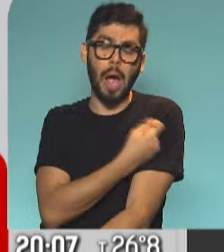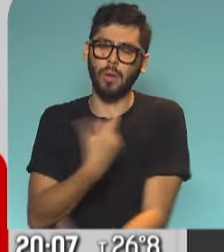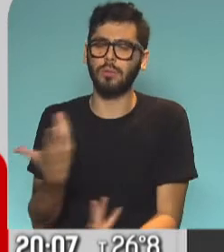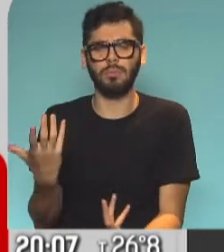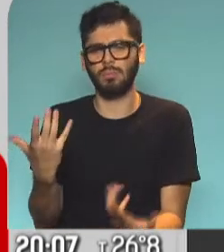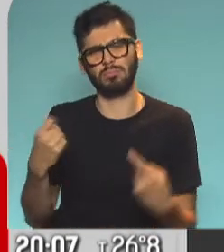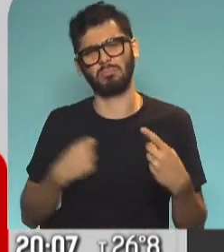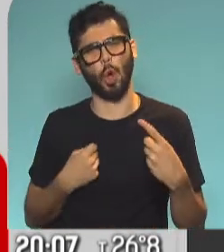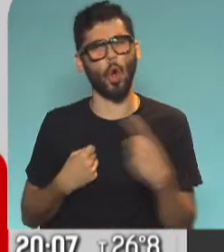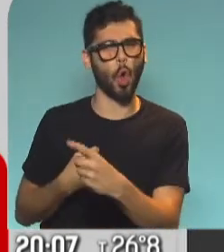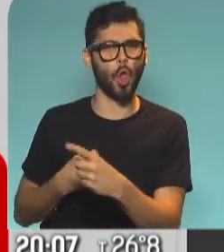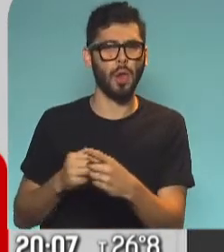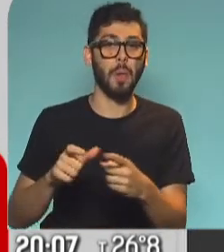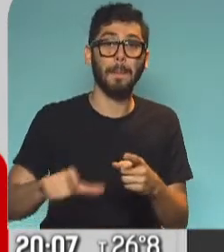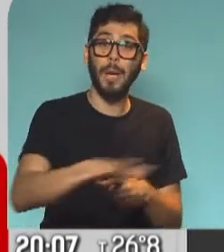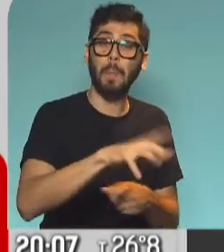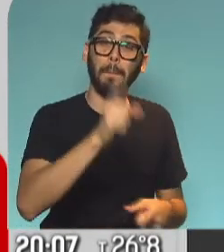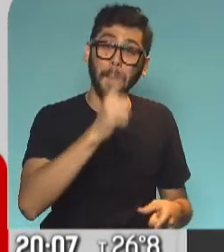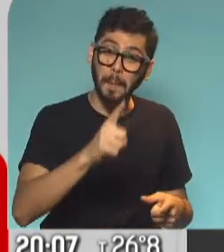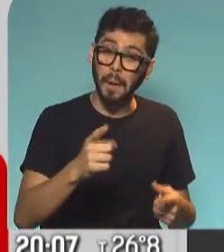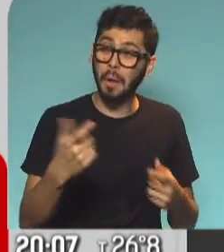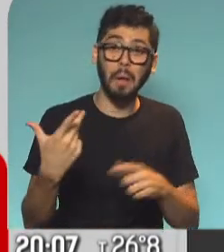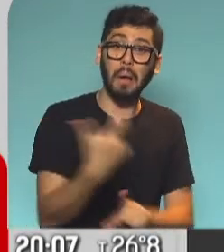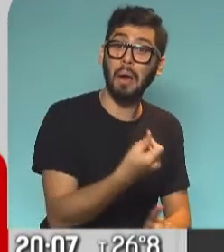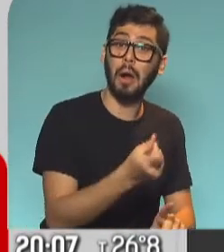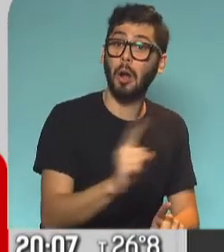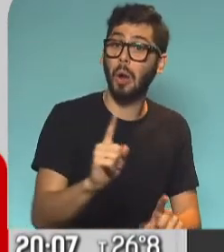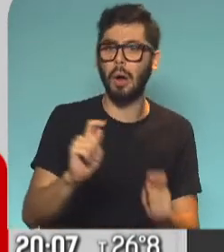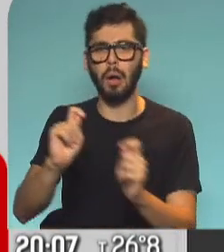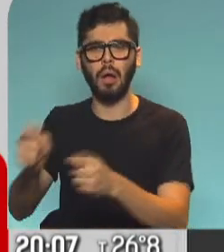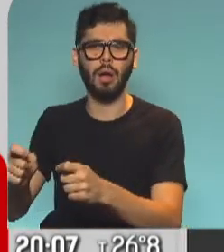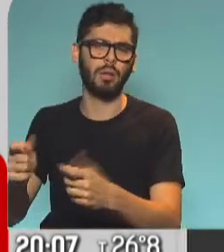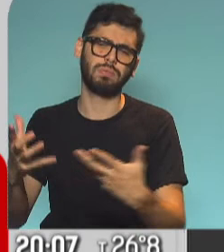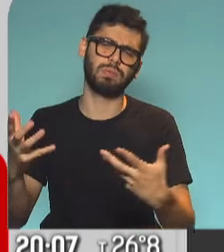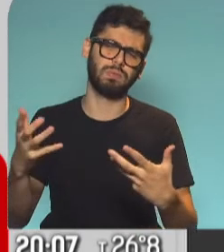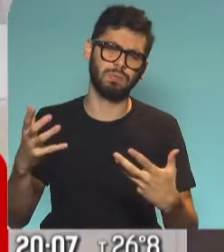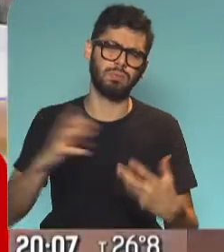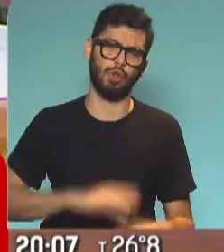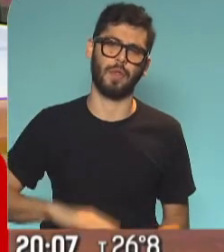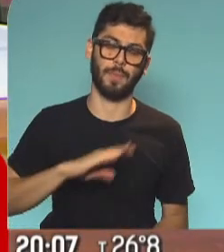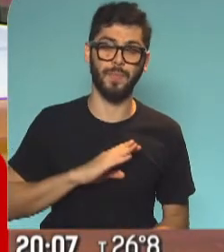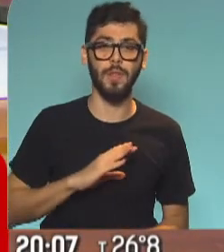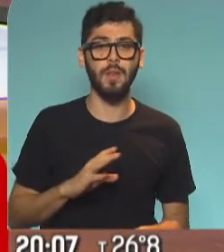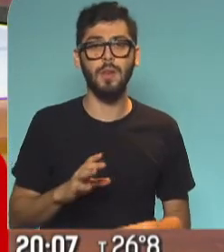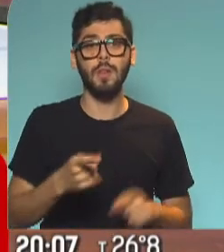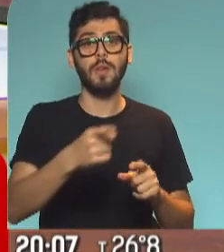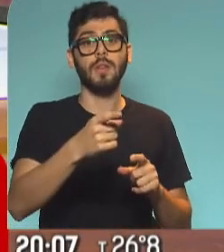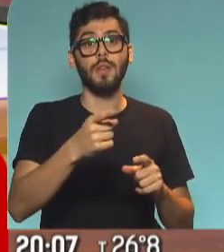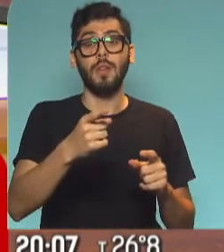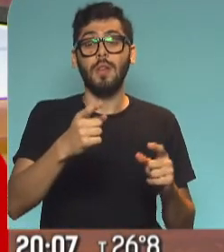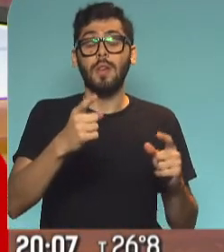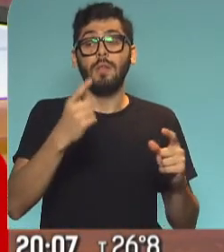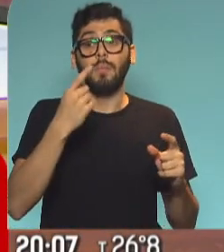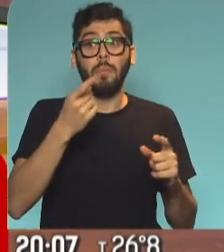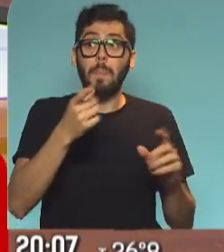otras personas de riesgo. En la misma línea, ¿no? Un poco, lógicamente, la línea de Mauricio Macri no es la misma que la de Fernán Quirós,